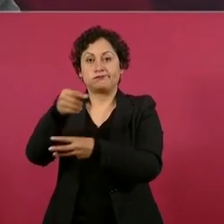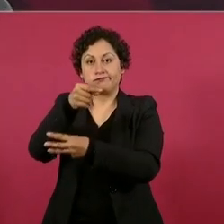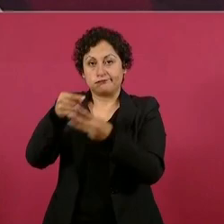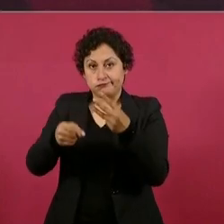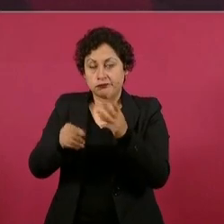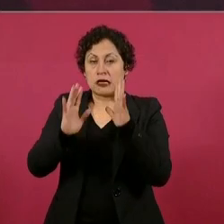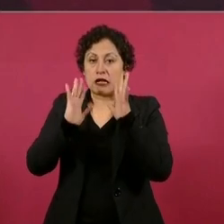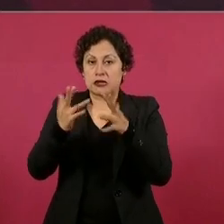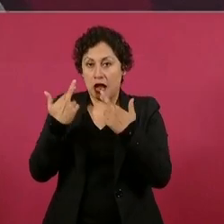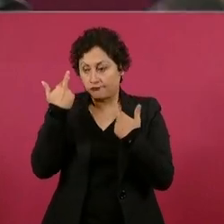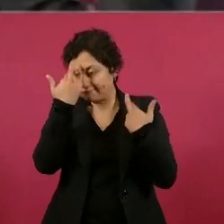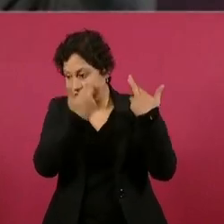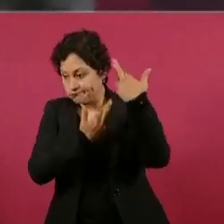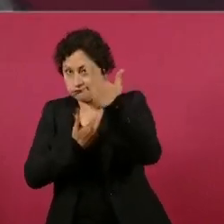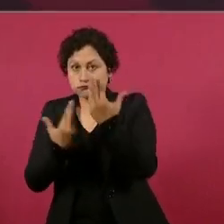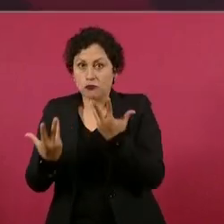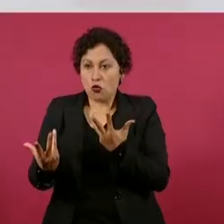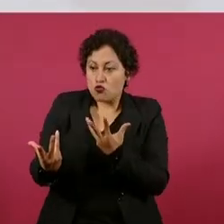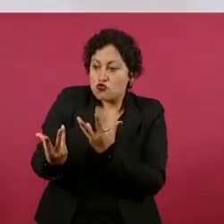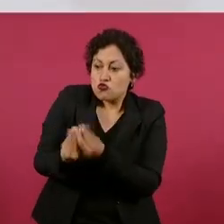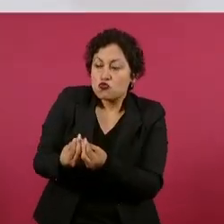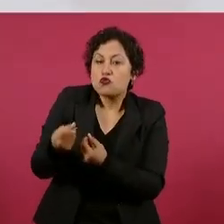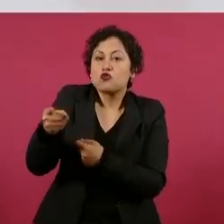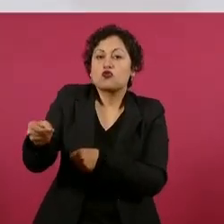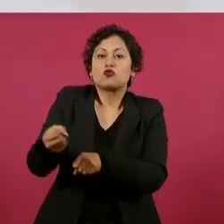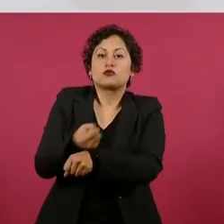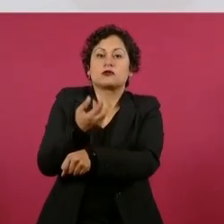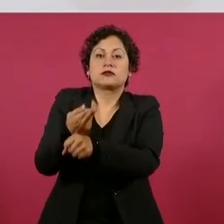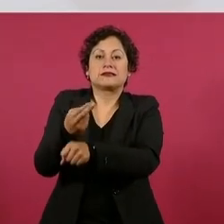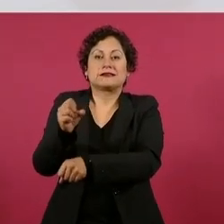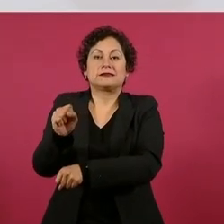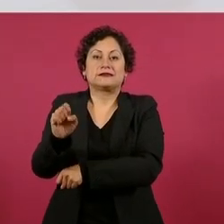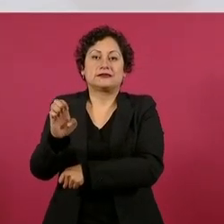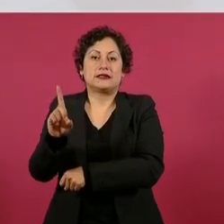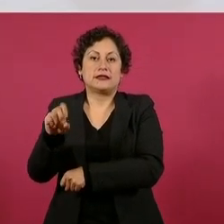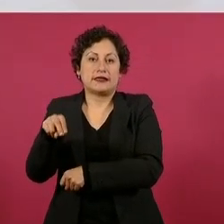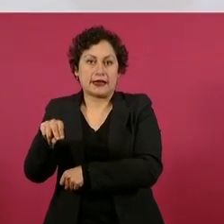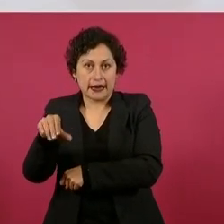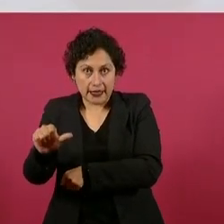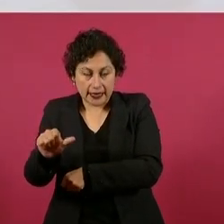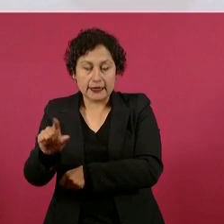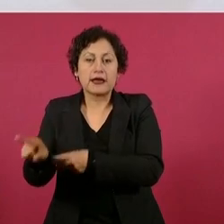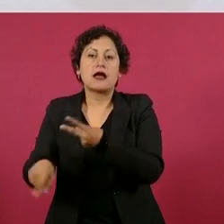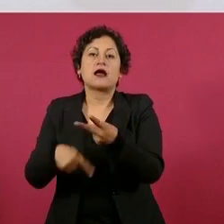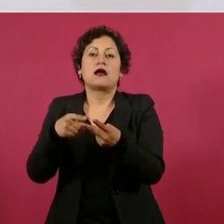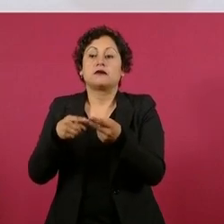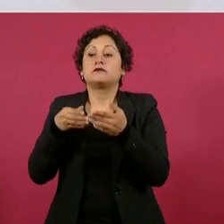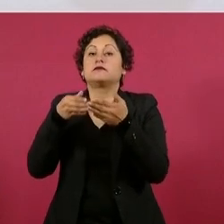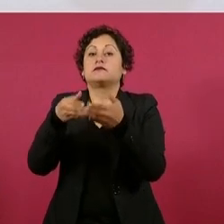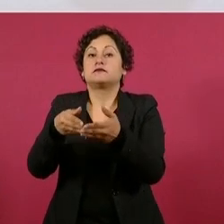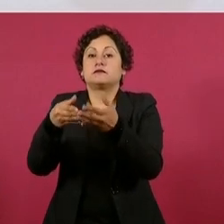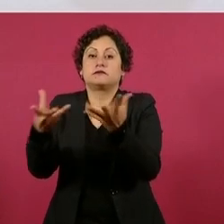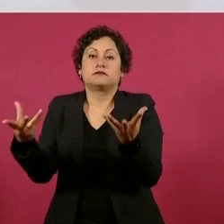Esto con la defensa y las marítimas con la Secretaría de Marina.